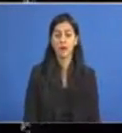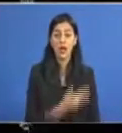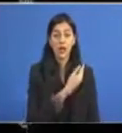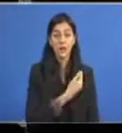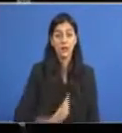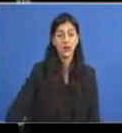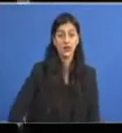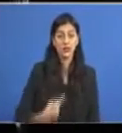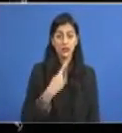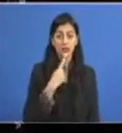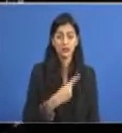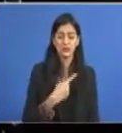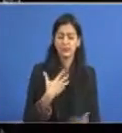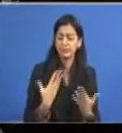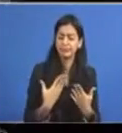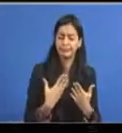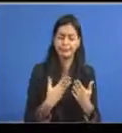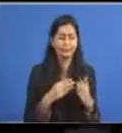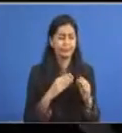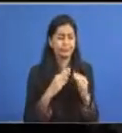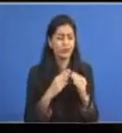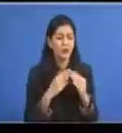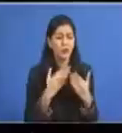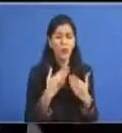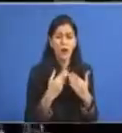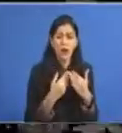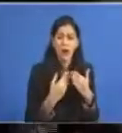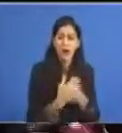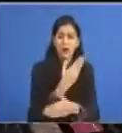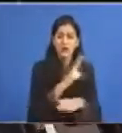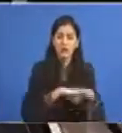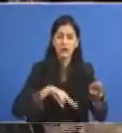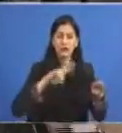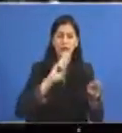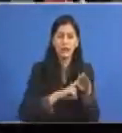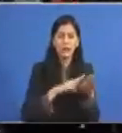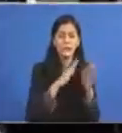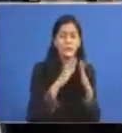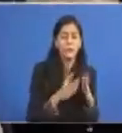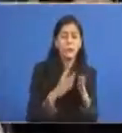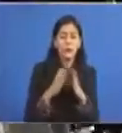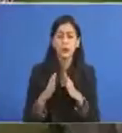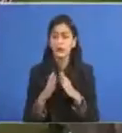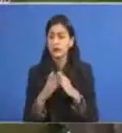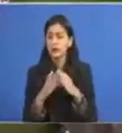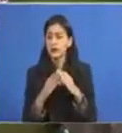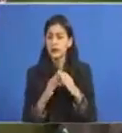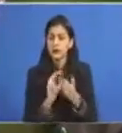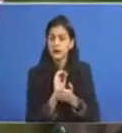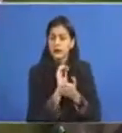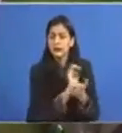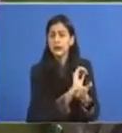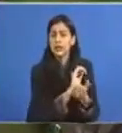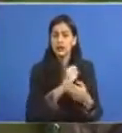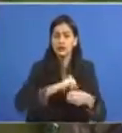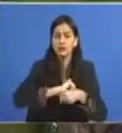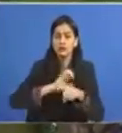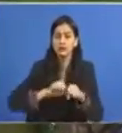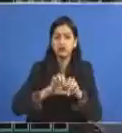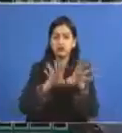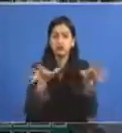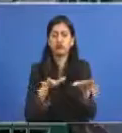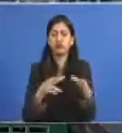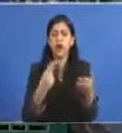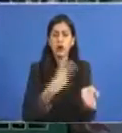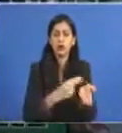muy prudentes con la gradualidad hacia la nueva normalidad para minimizar los efectos de rebrote que pudiesen colapsar el sistema de salud